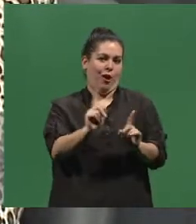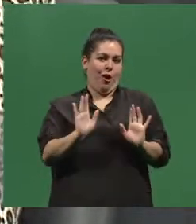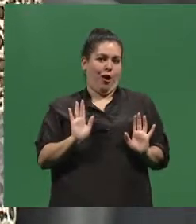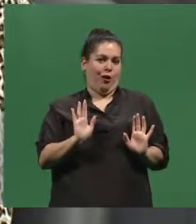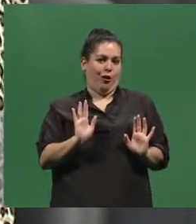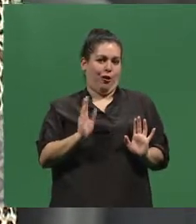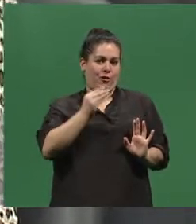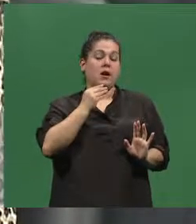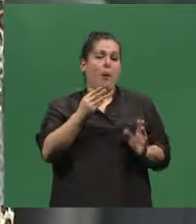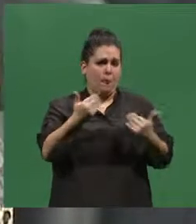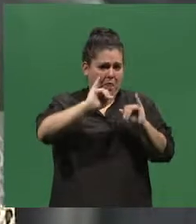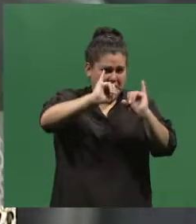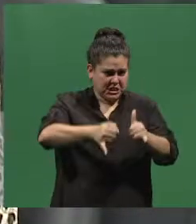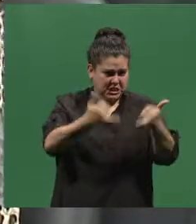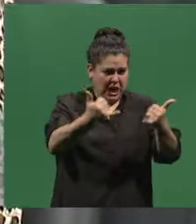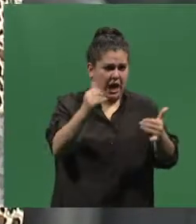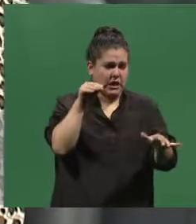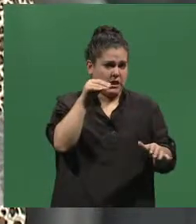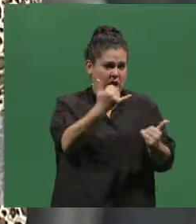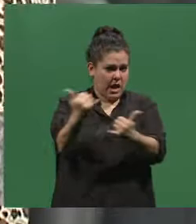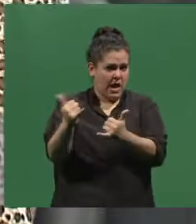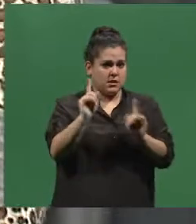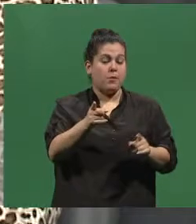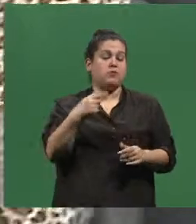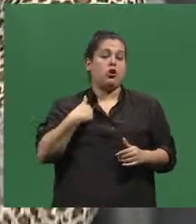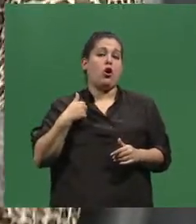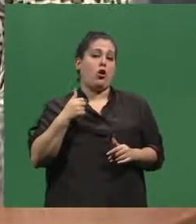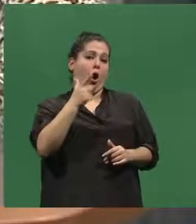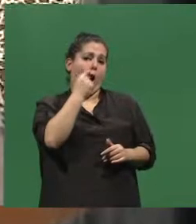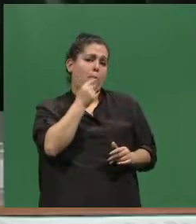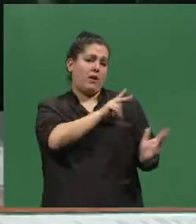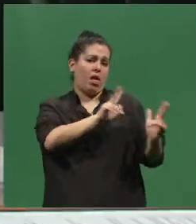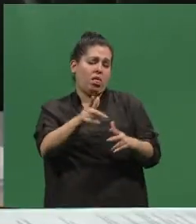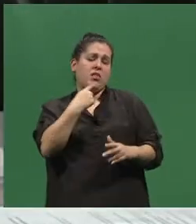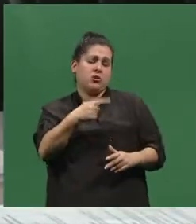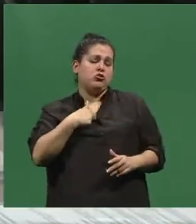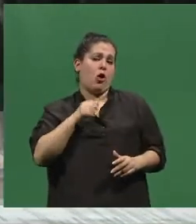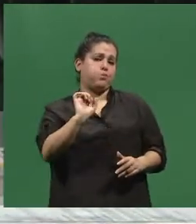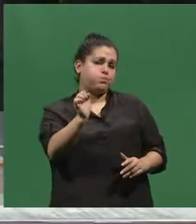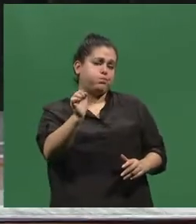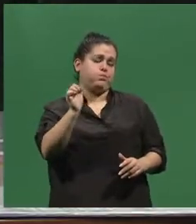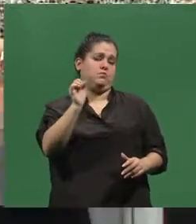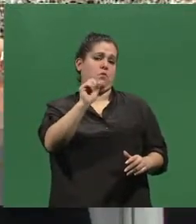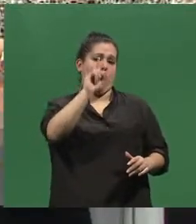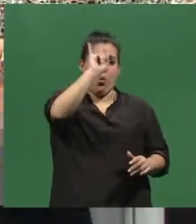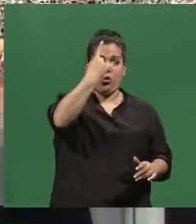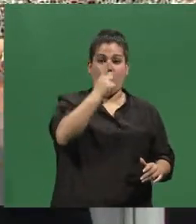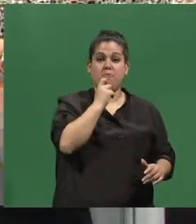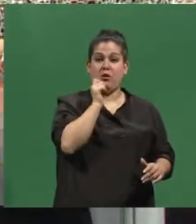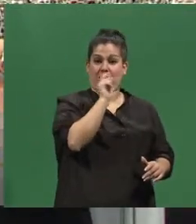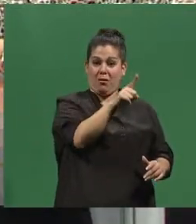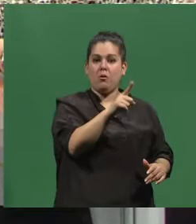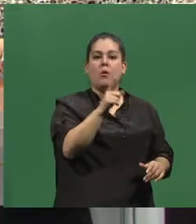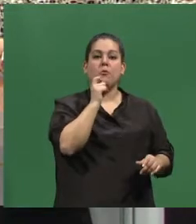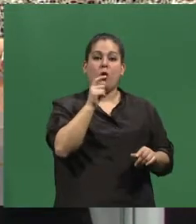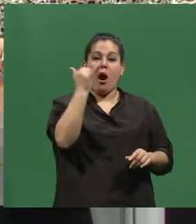puede hacer? No, digo, se puede hacer. Yo te puedo decir la experiencia de otros países que, por ejemplo, en el caso de Uruguay, obligan a